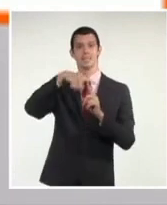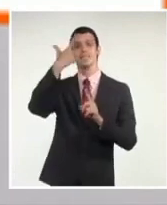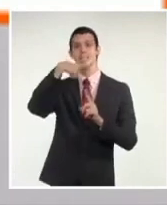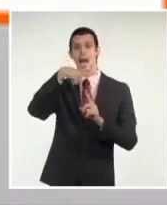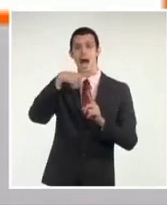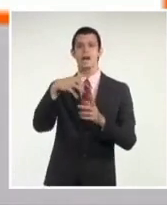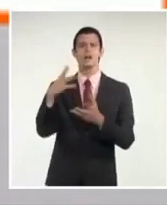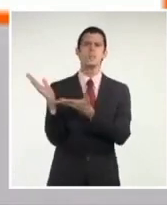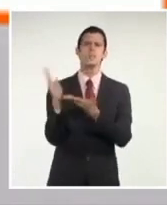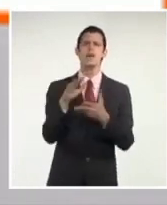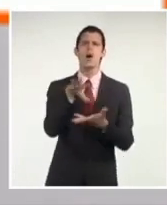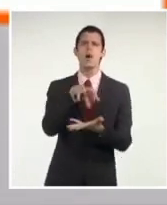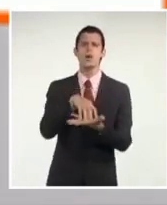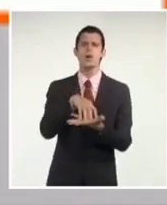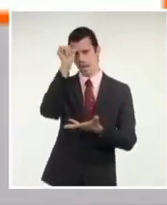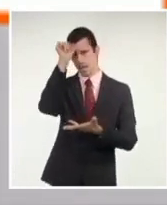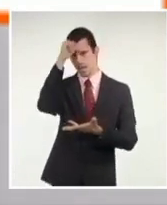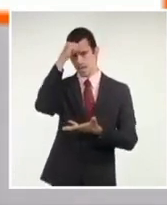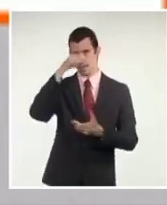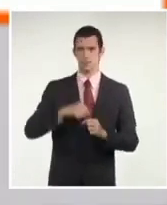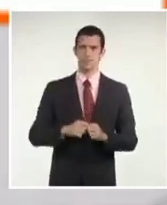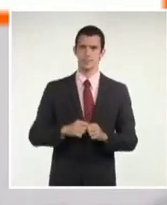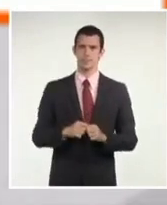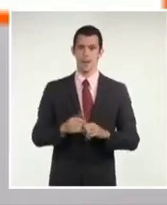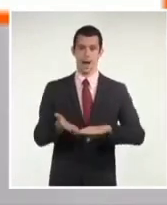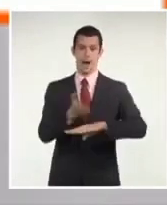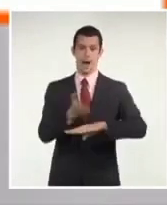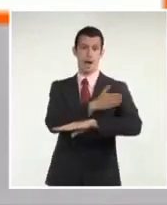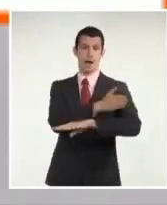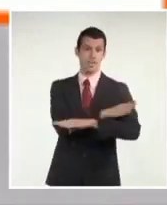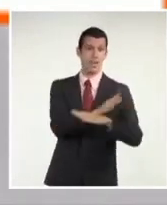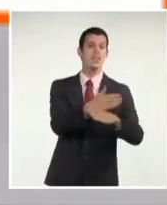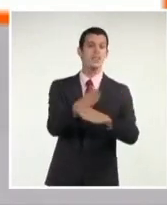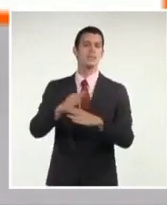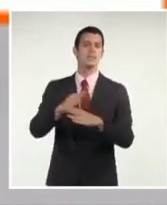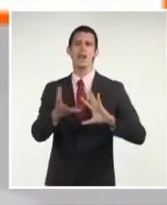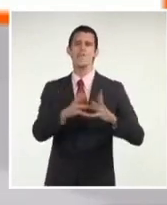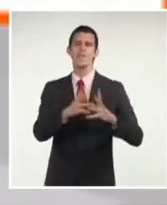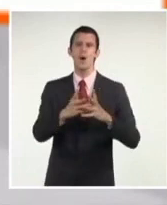momentos las variantes de preocupación. Y hay otras variantes, la siguiente